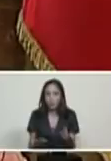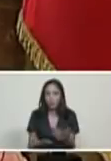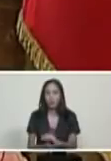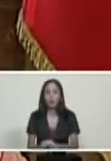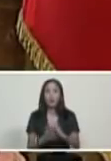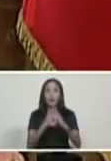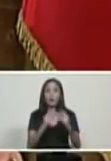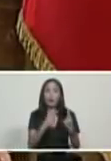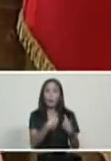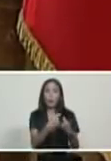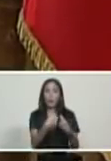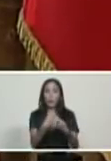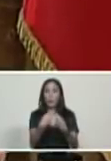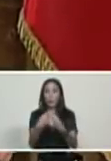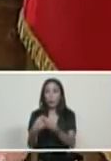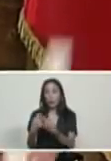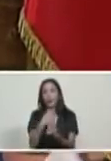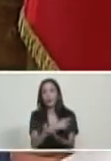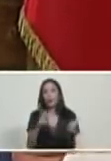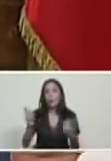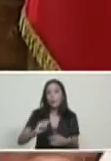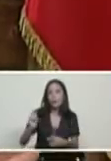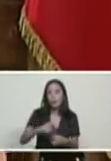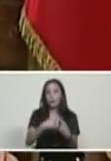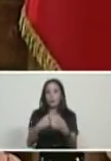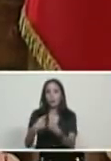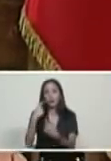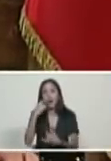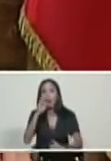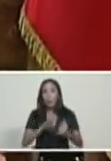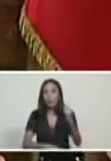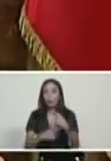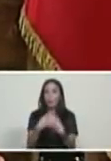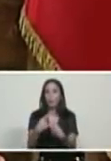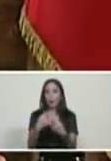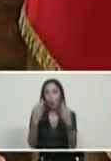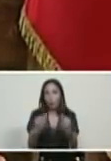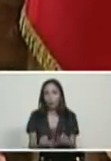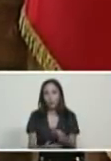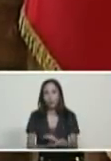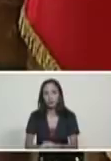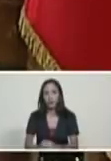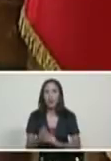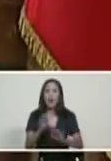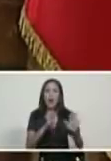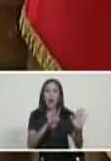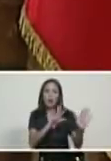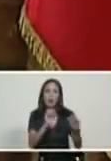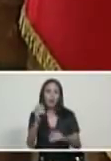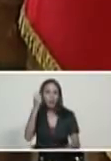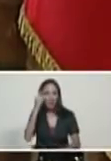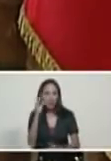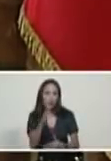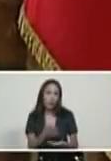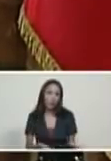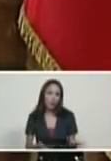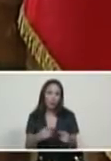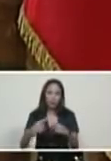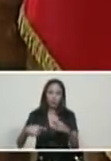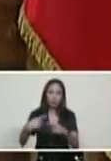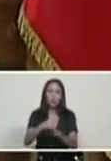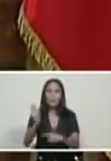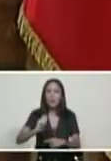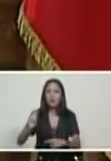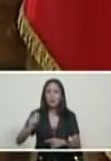Las amortizaciones trimestrales y un pago final. Puede hacerlo a los 90 días, a los 180 días, a